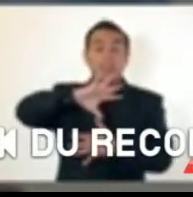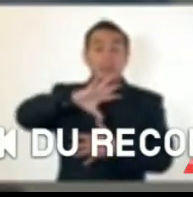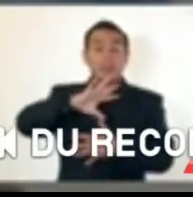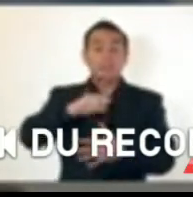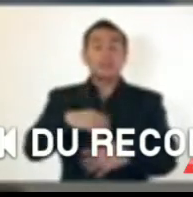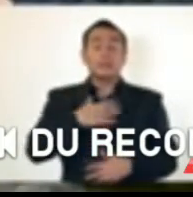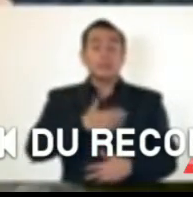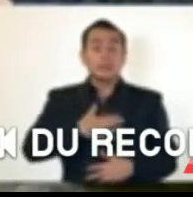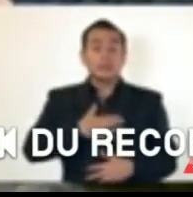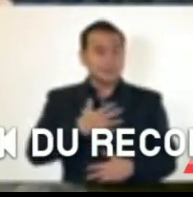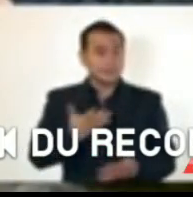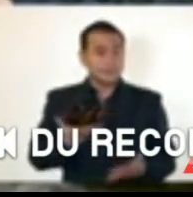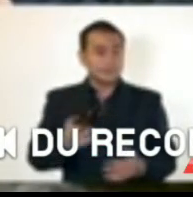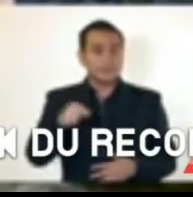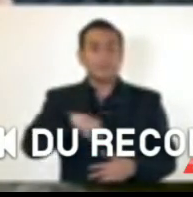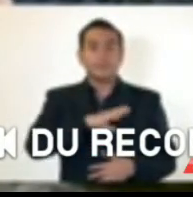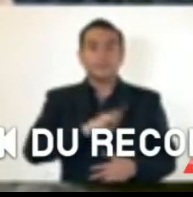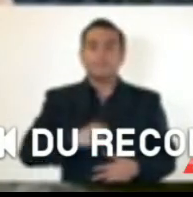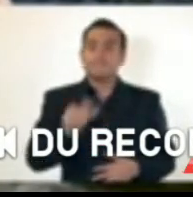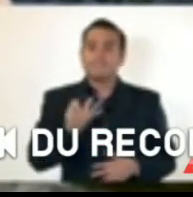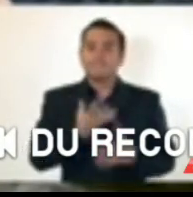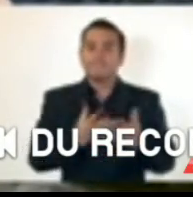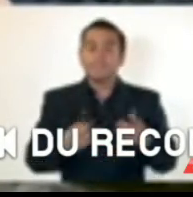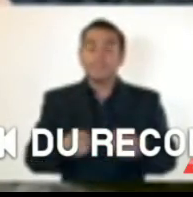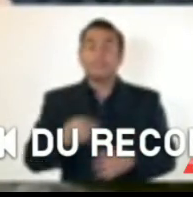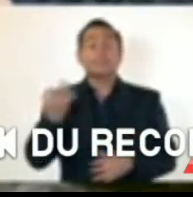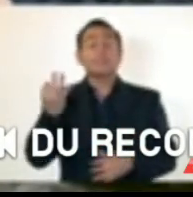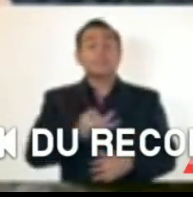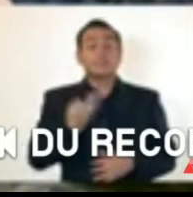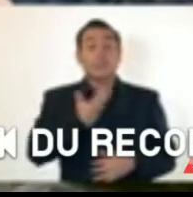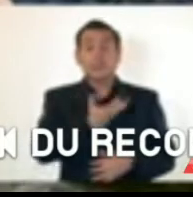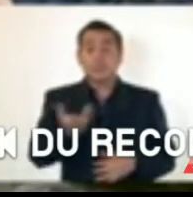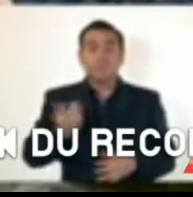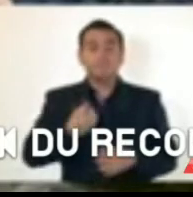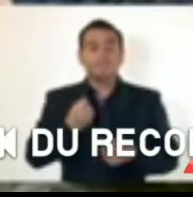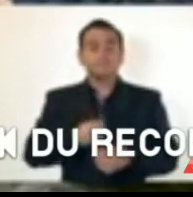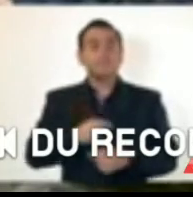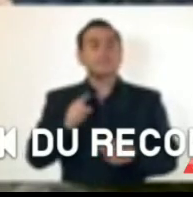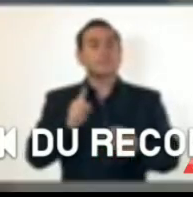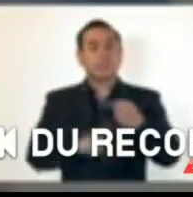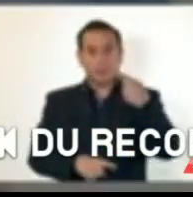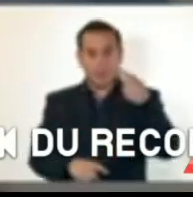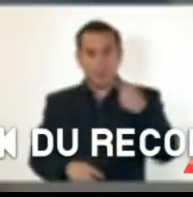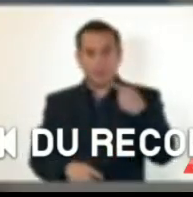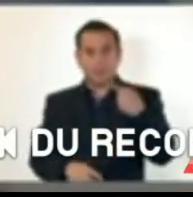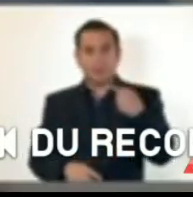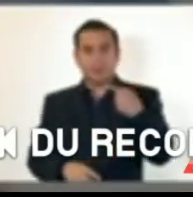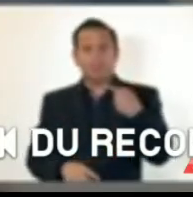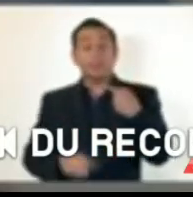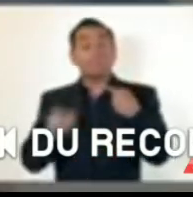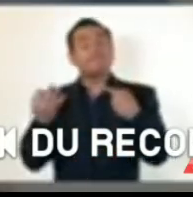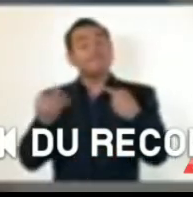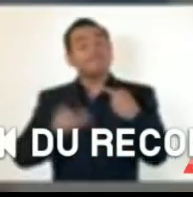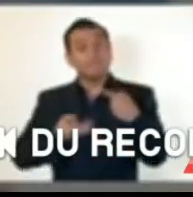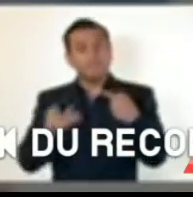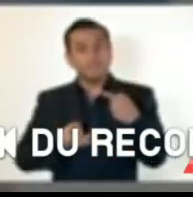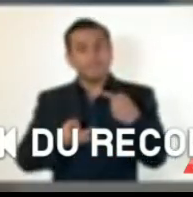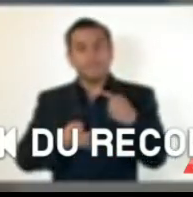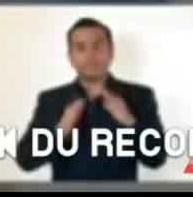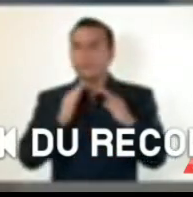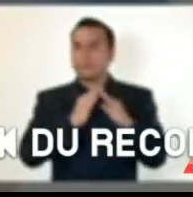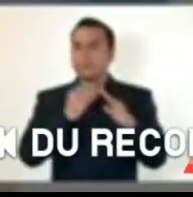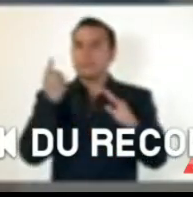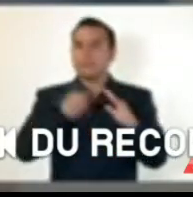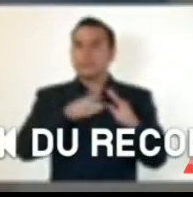si va a pasar en El Salvador. Así que yo les quiero pedir, en primer lugar, por favor, cumplan